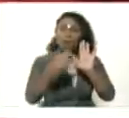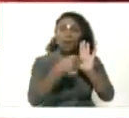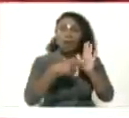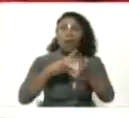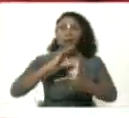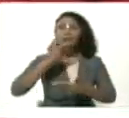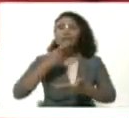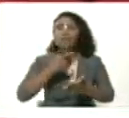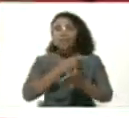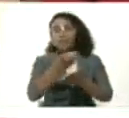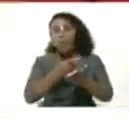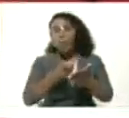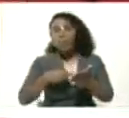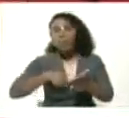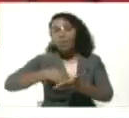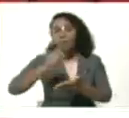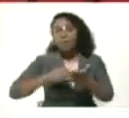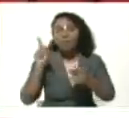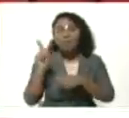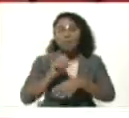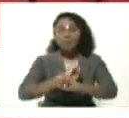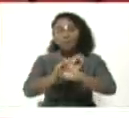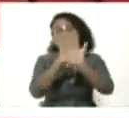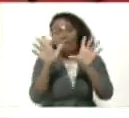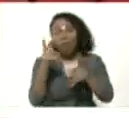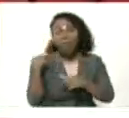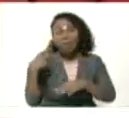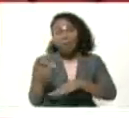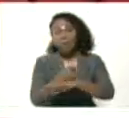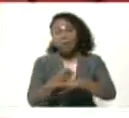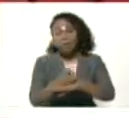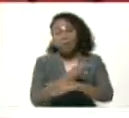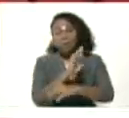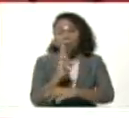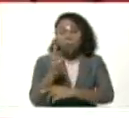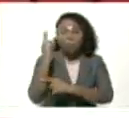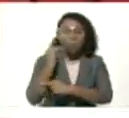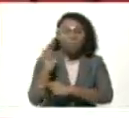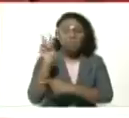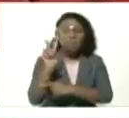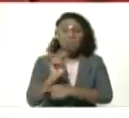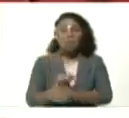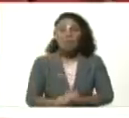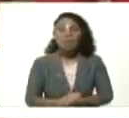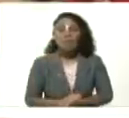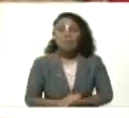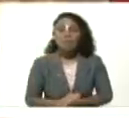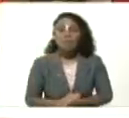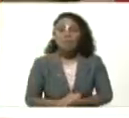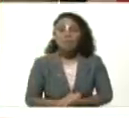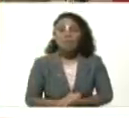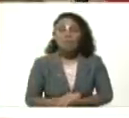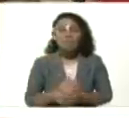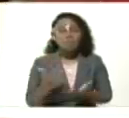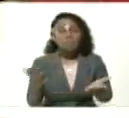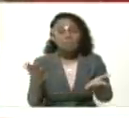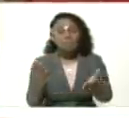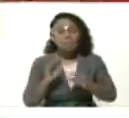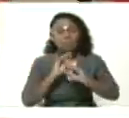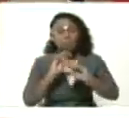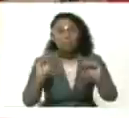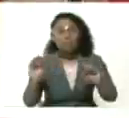firmado es muy claro entre el gobierno de la República Bolivariana de Venezuela y lo que llaman